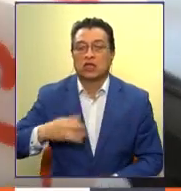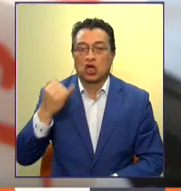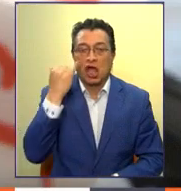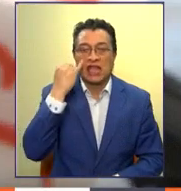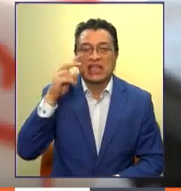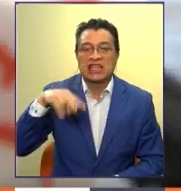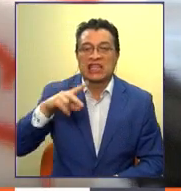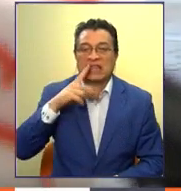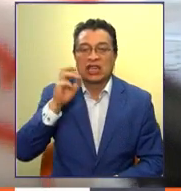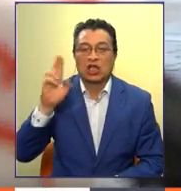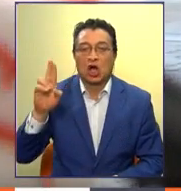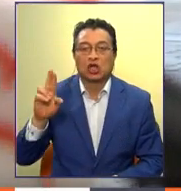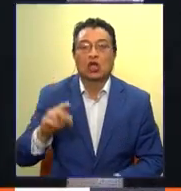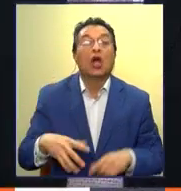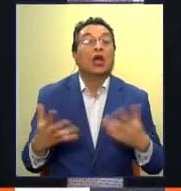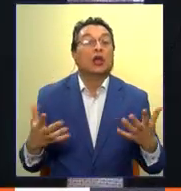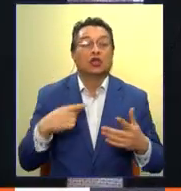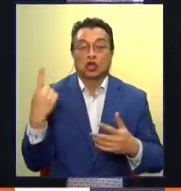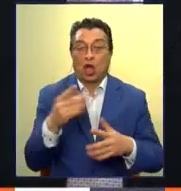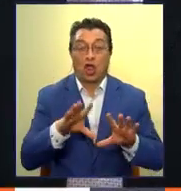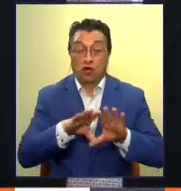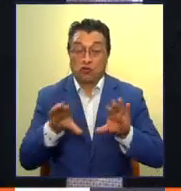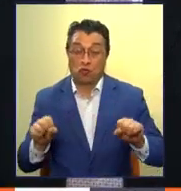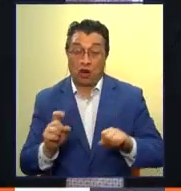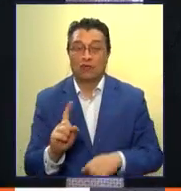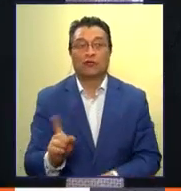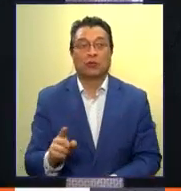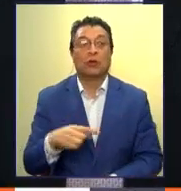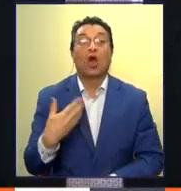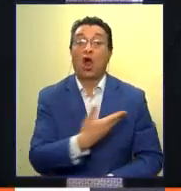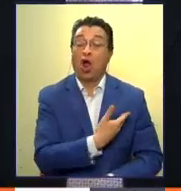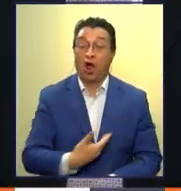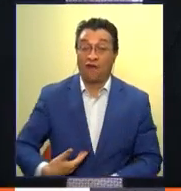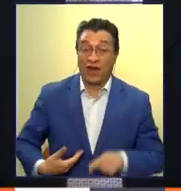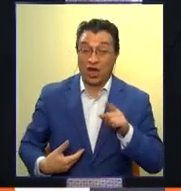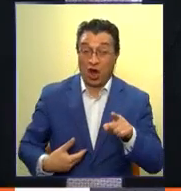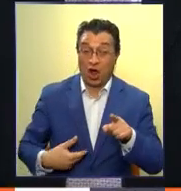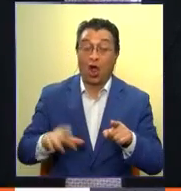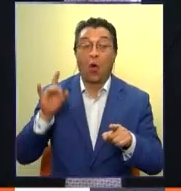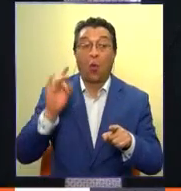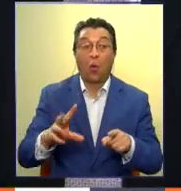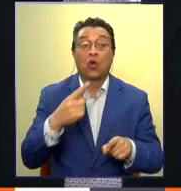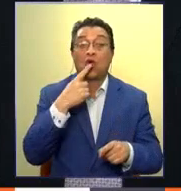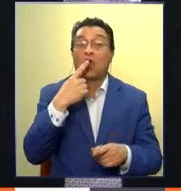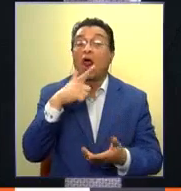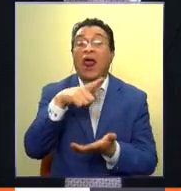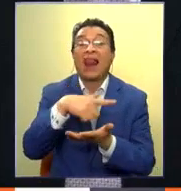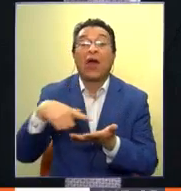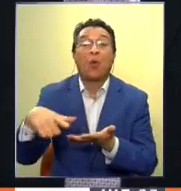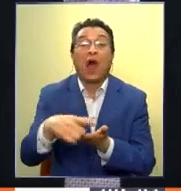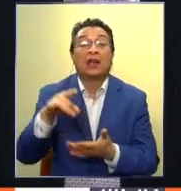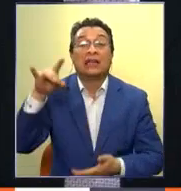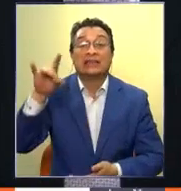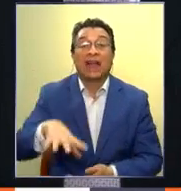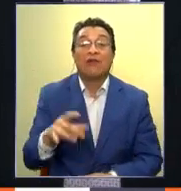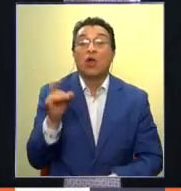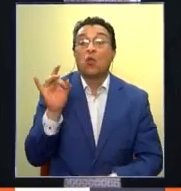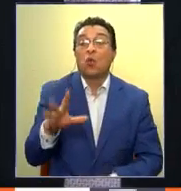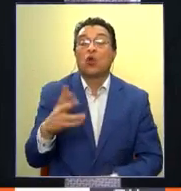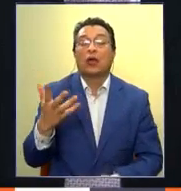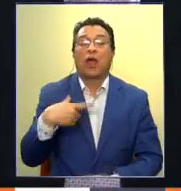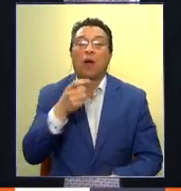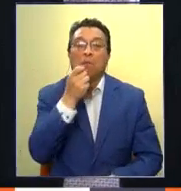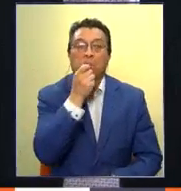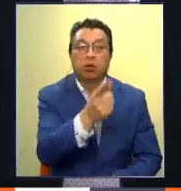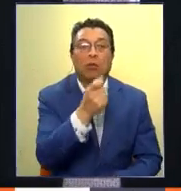tema que no concita unanimidad. El gobierno, al parecer, el único lenguaje que entiende es el lenguaje de las